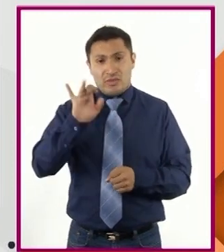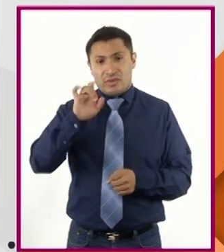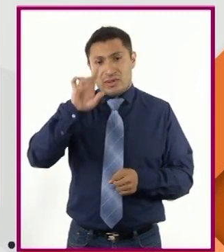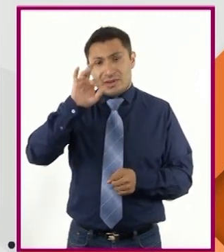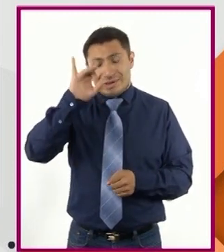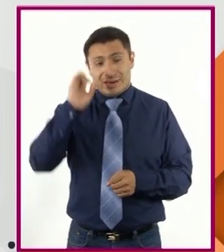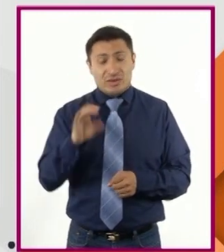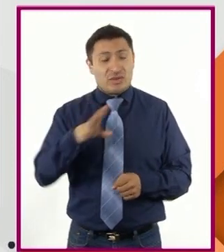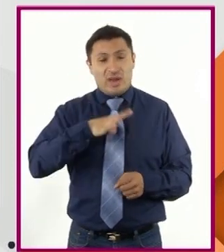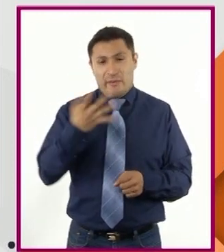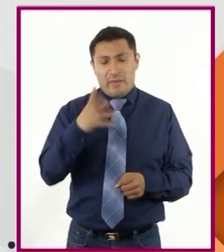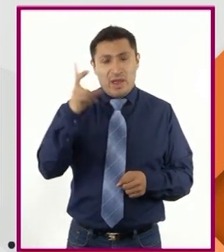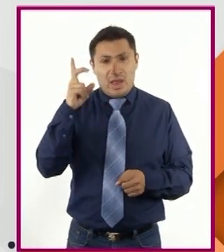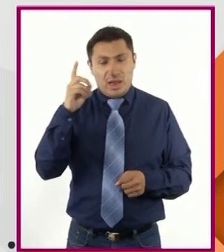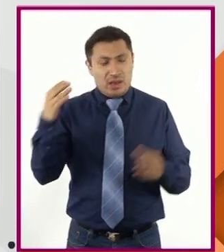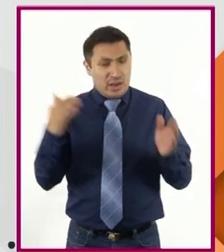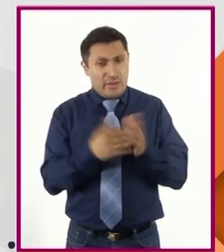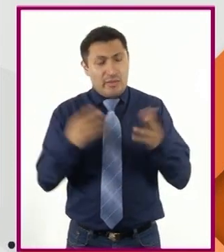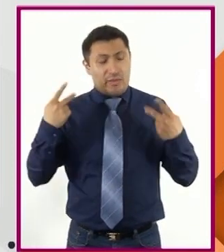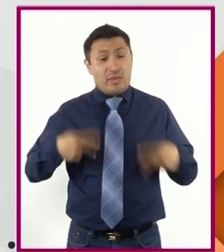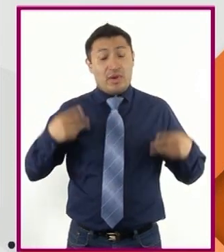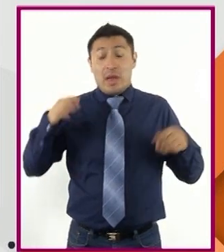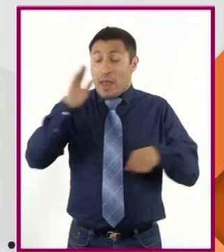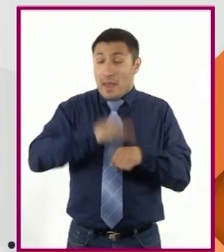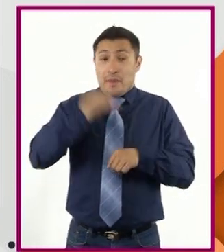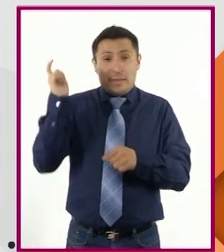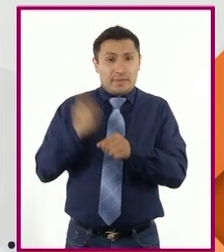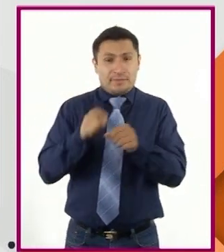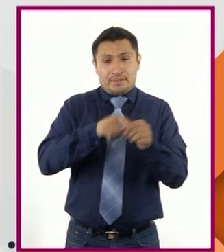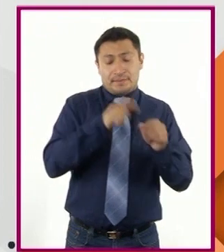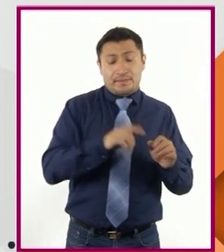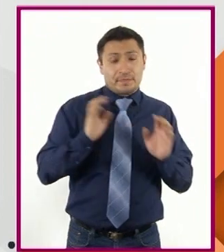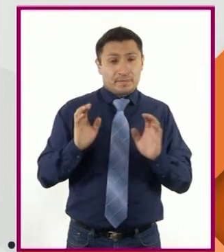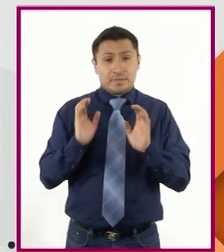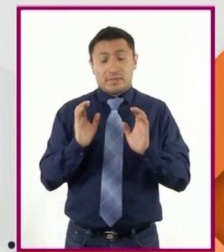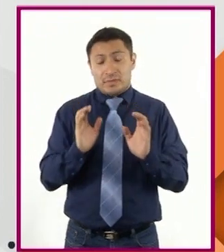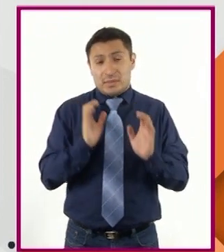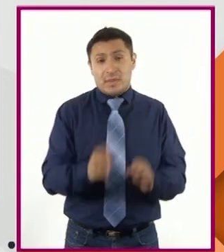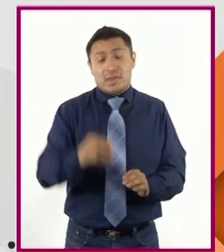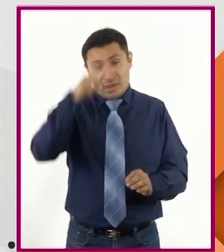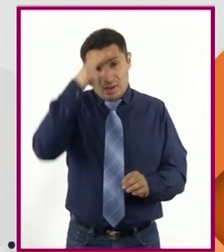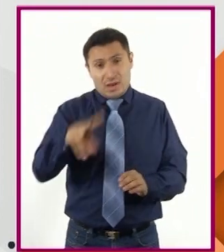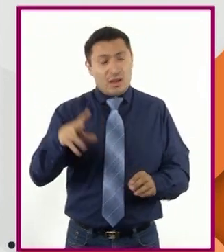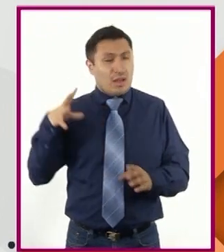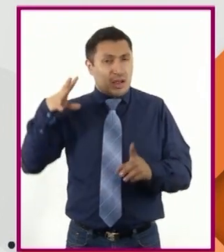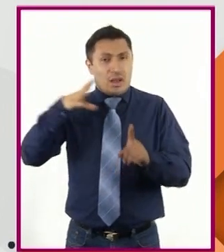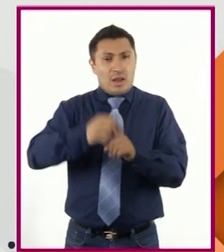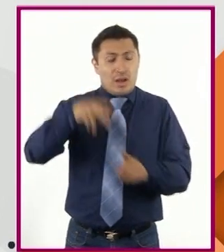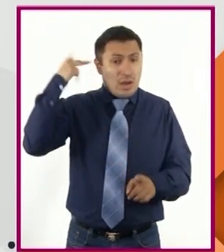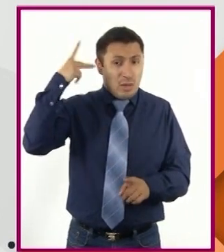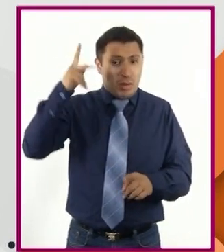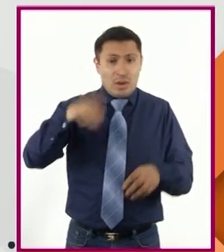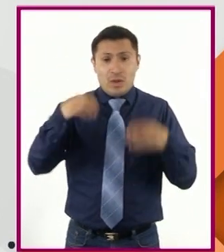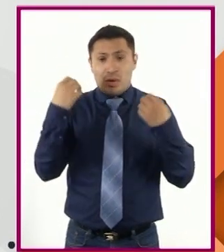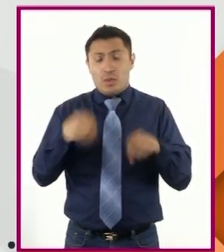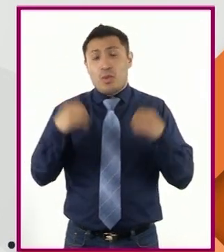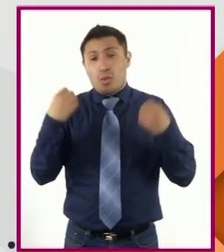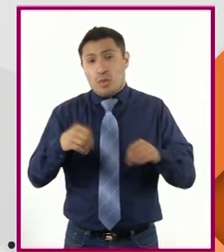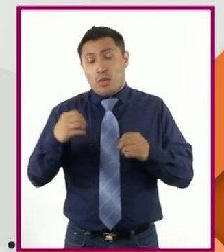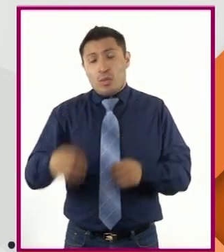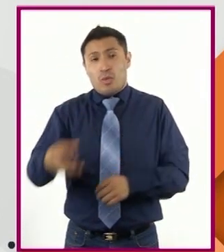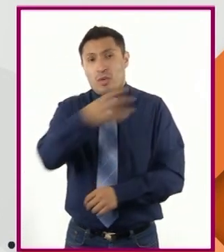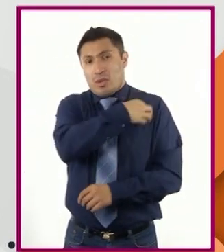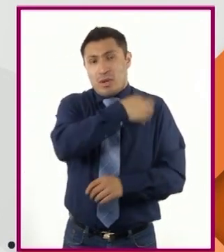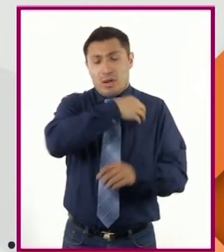cerca de 30,000 elementos, más sus aliados conservadores mexicanos, tomó Puebla y ocupó la capital de la